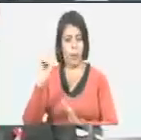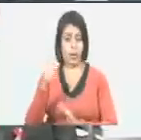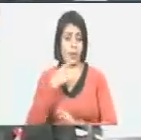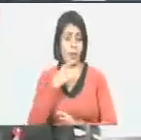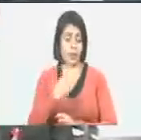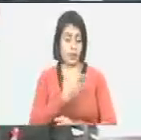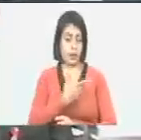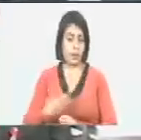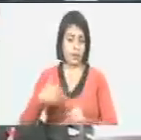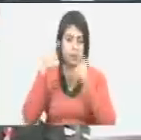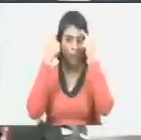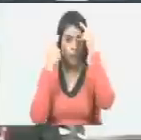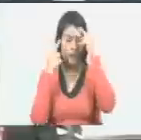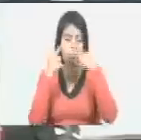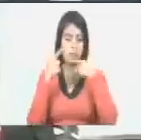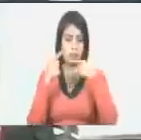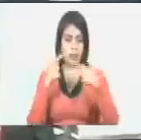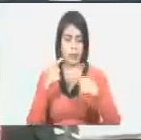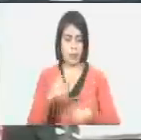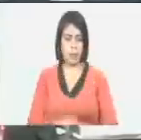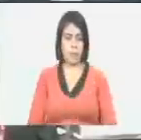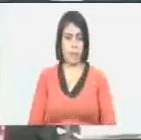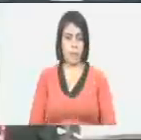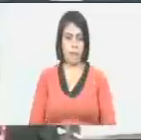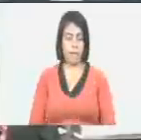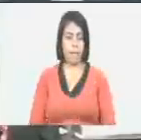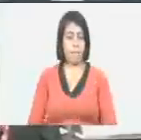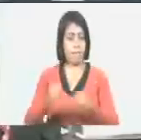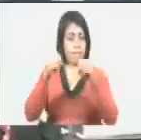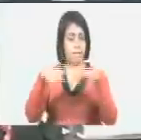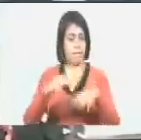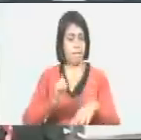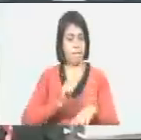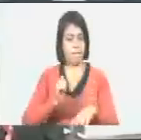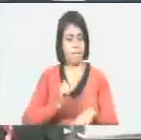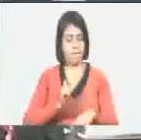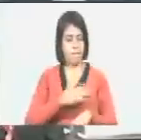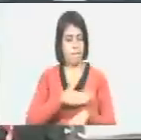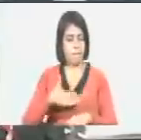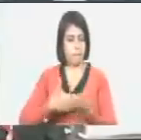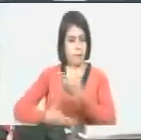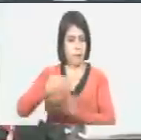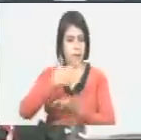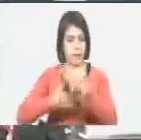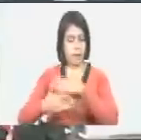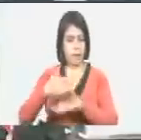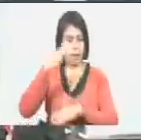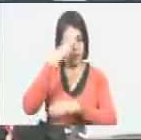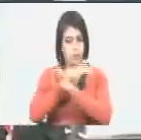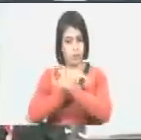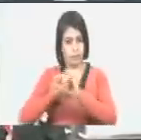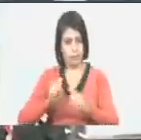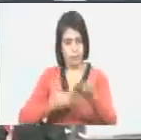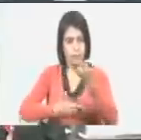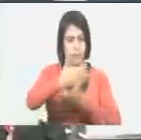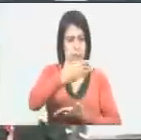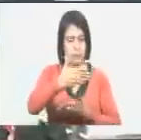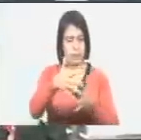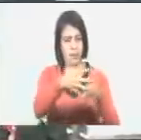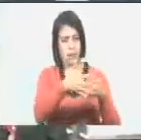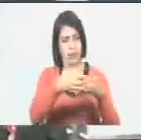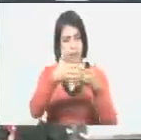Decía nuestro comandante Chávez, se suspende cualquier intercambio de los oficiales con Estados Unidos